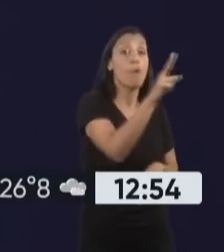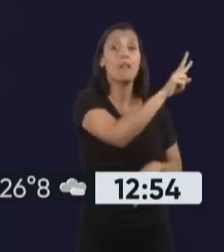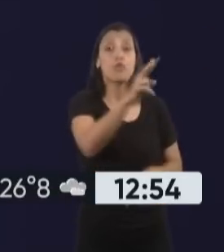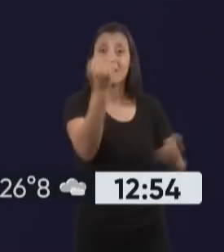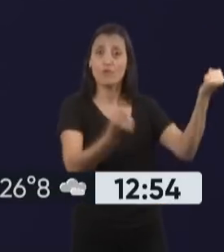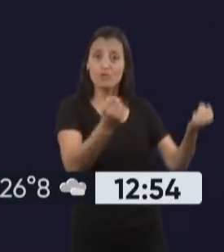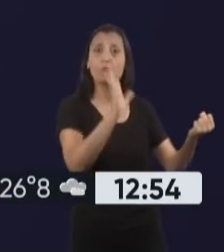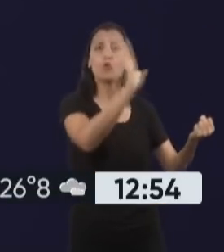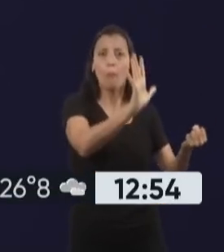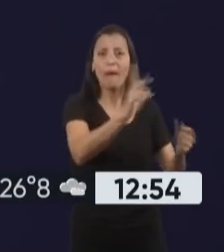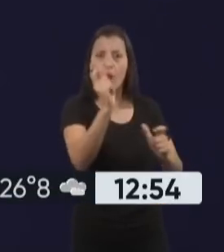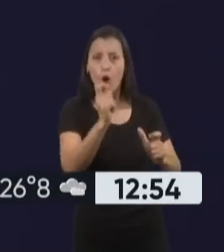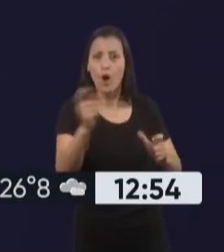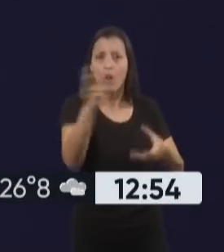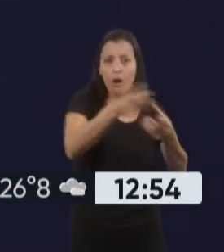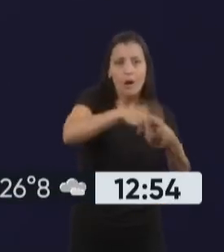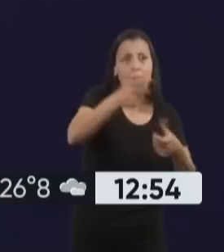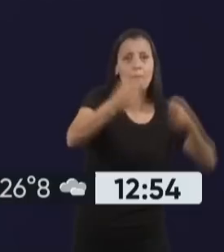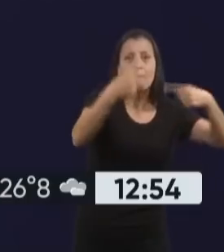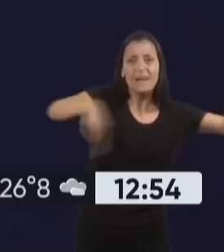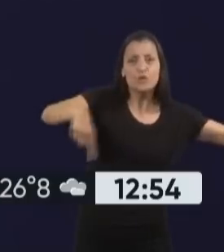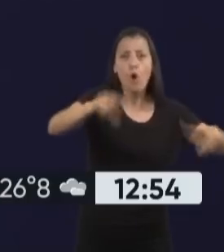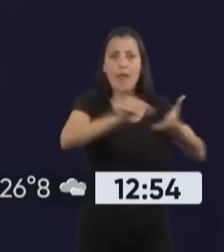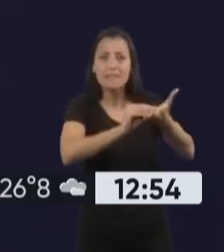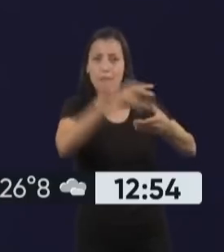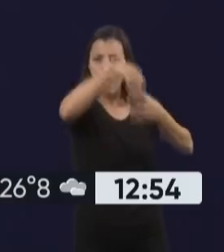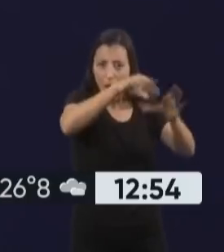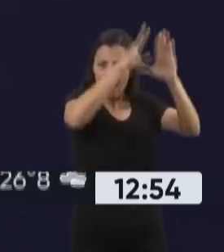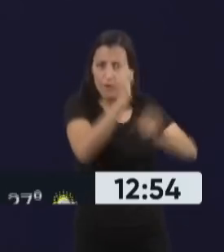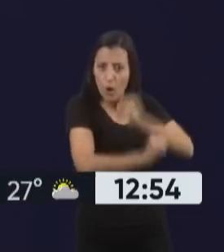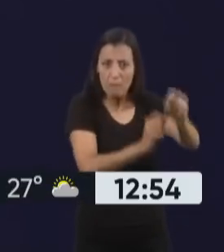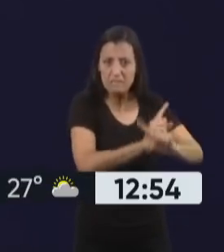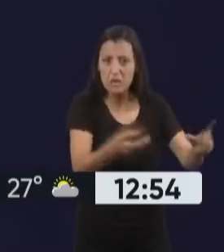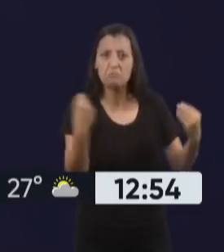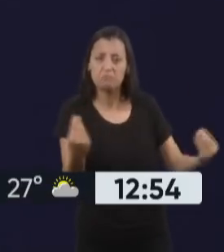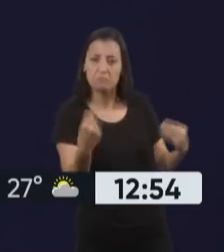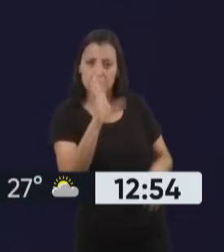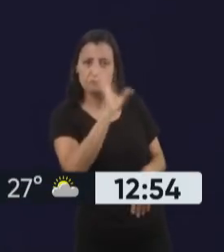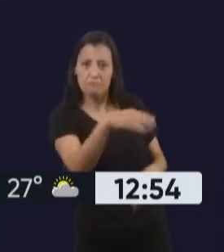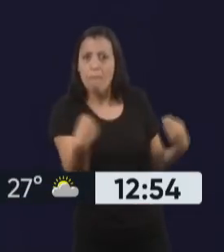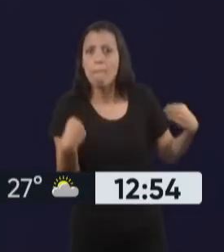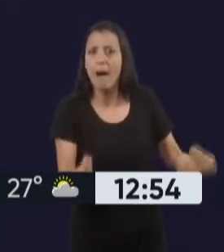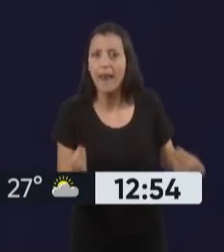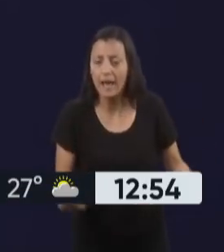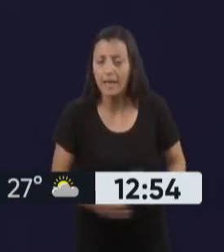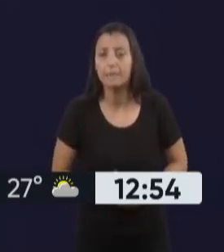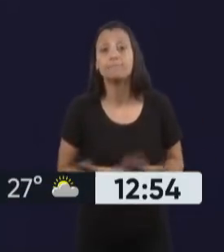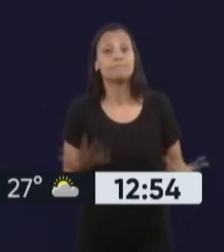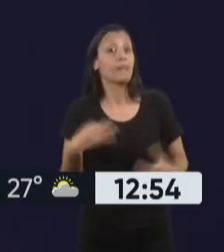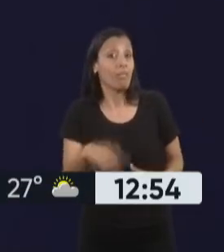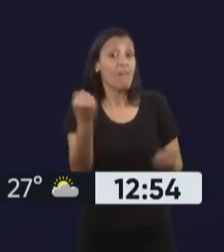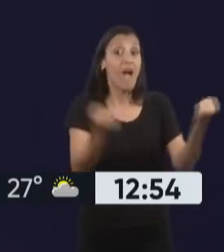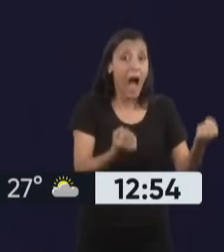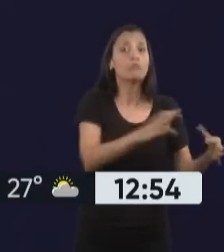asignados a personal que nada tenía que ver con tareas operativas, donde uno supone que es donde se deben usar este tipo de